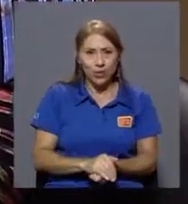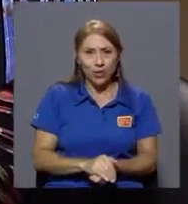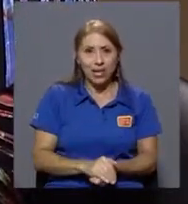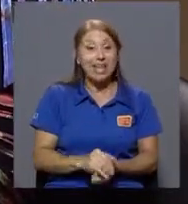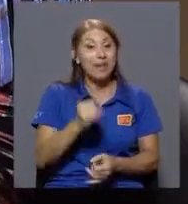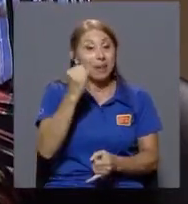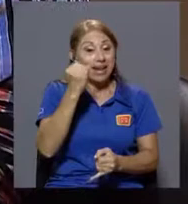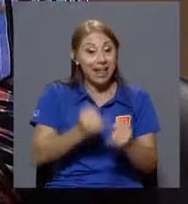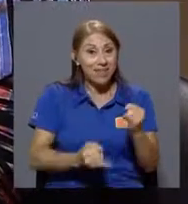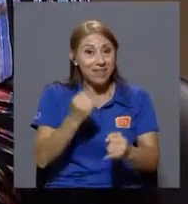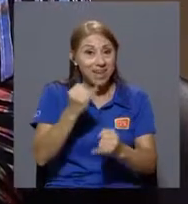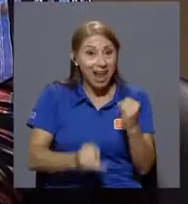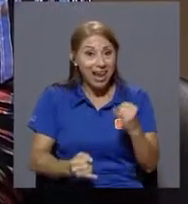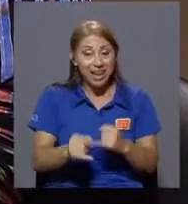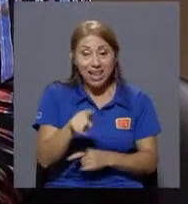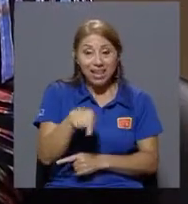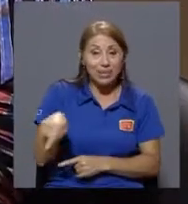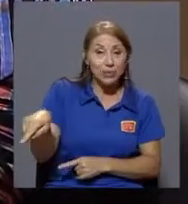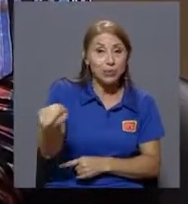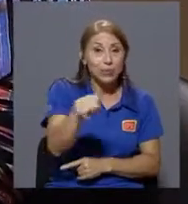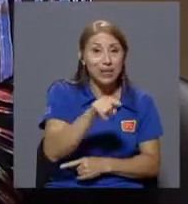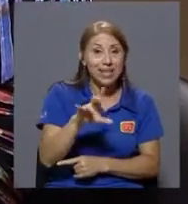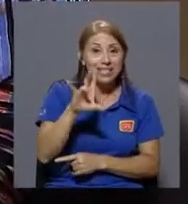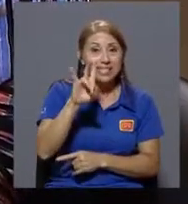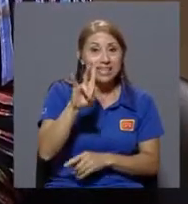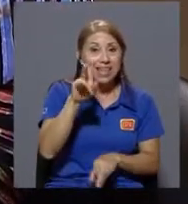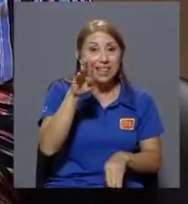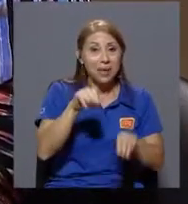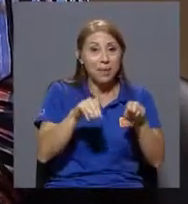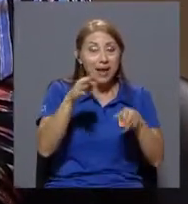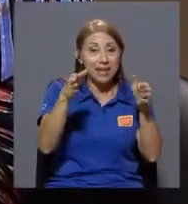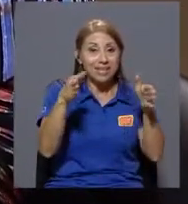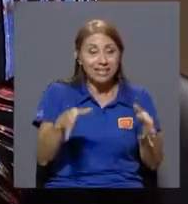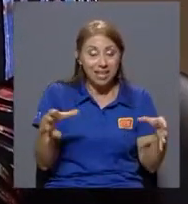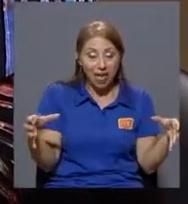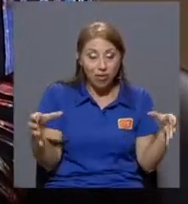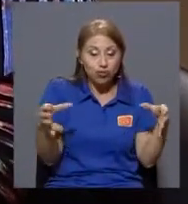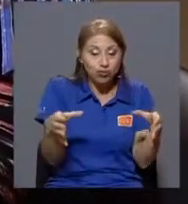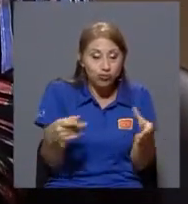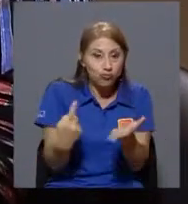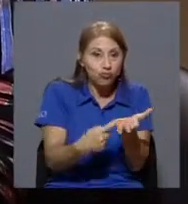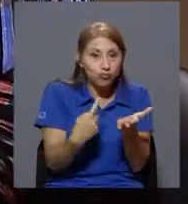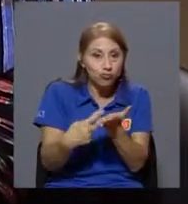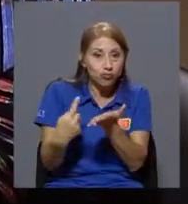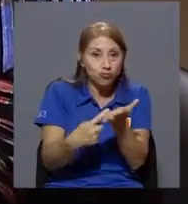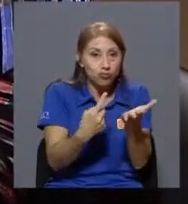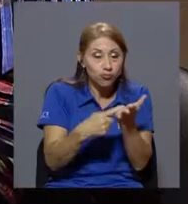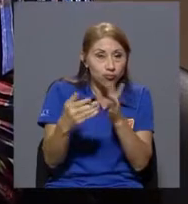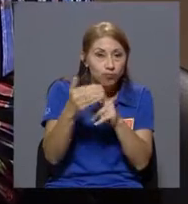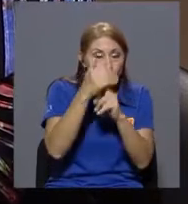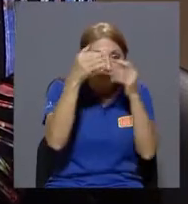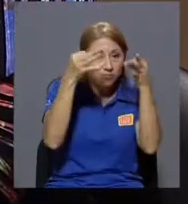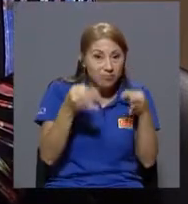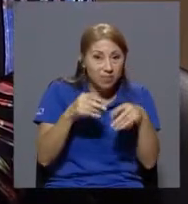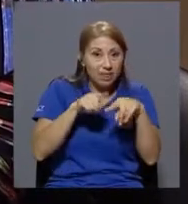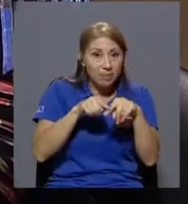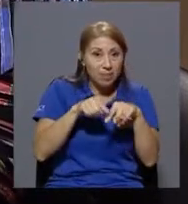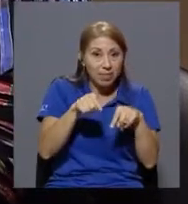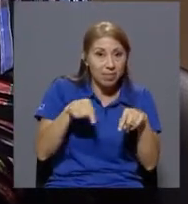siete magistrados de los cuales va a depender esta decisión. Pero